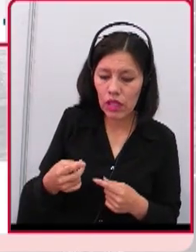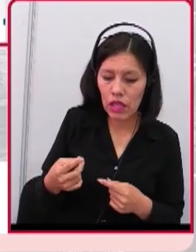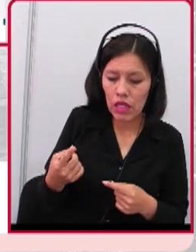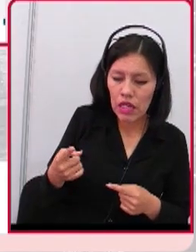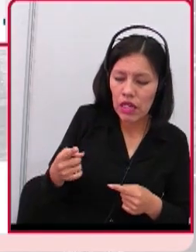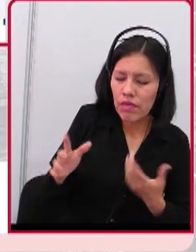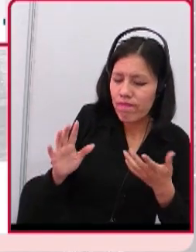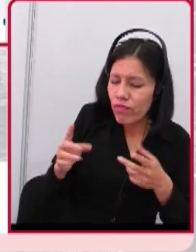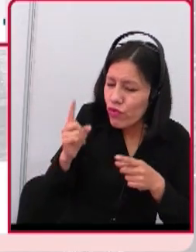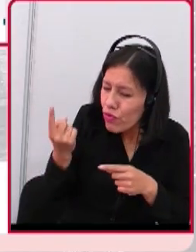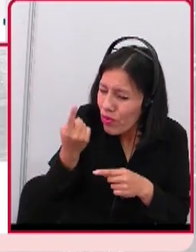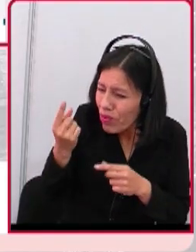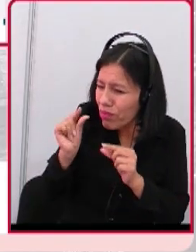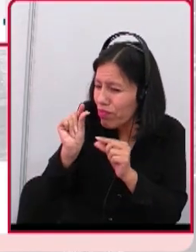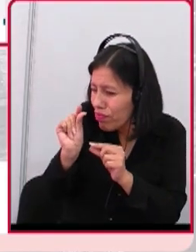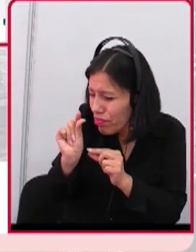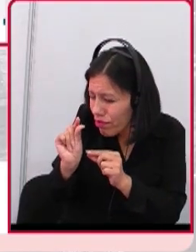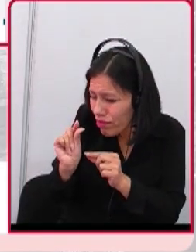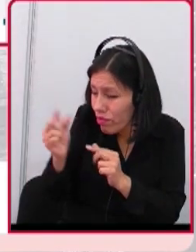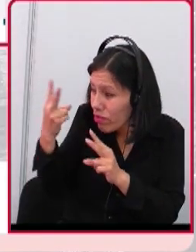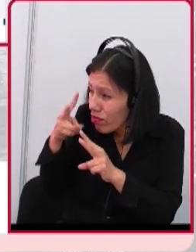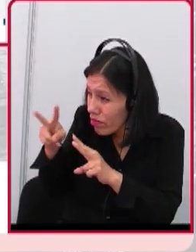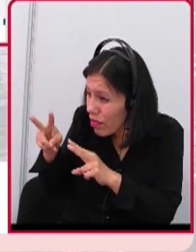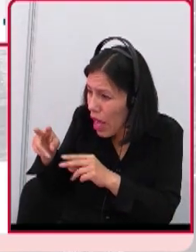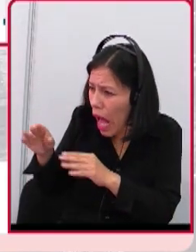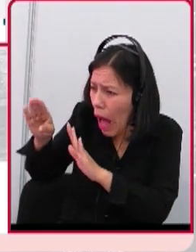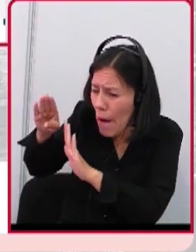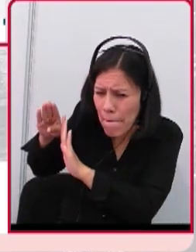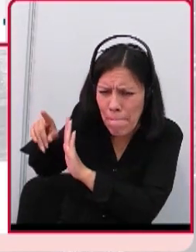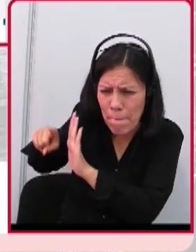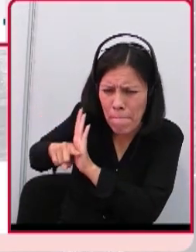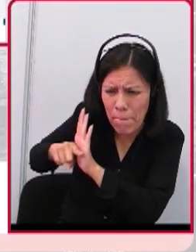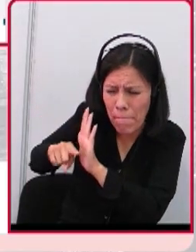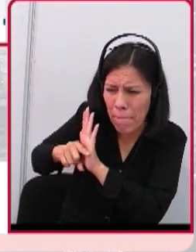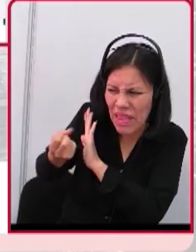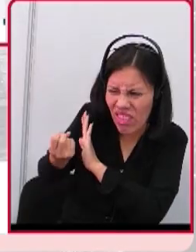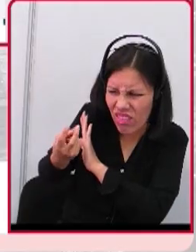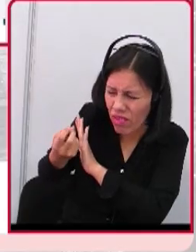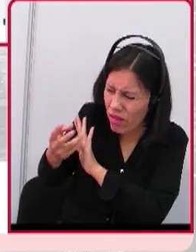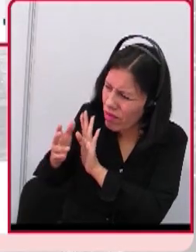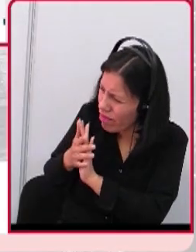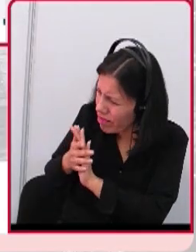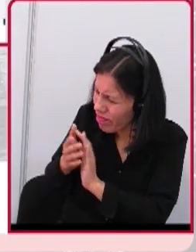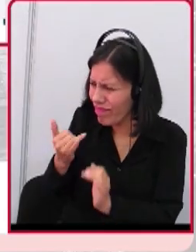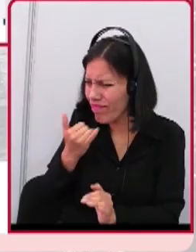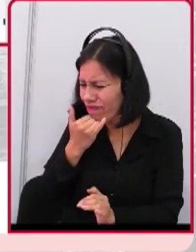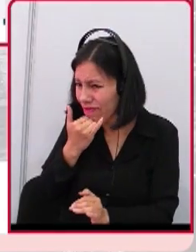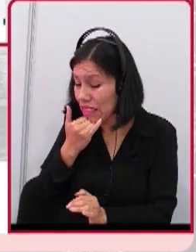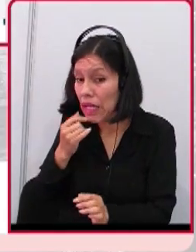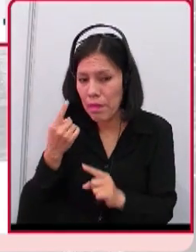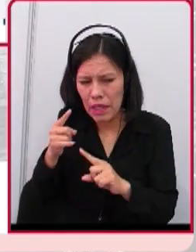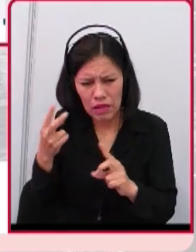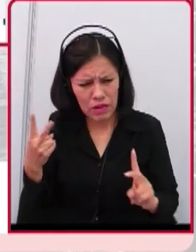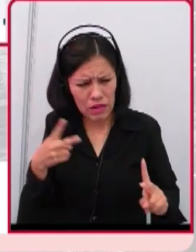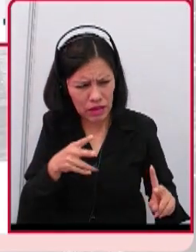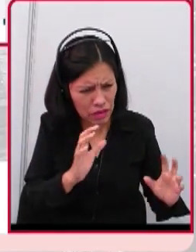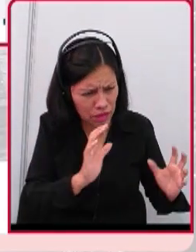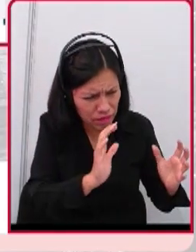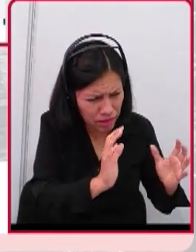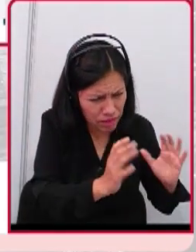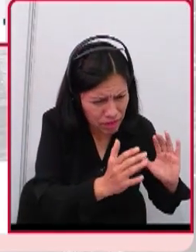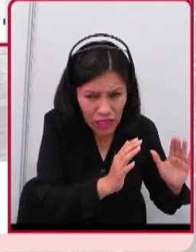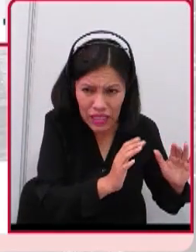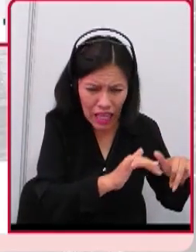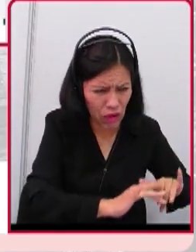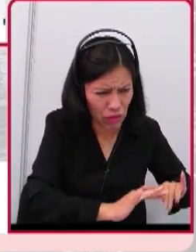menos 12%. Pero cuando revisamos este sólido o esta simulación, nos dimos cuenta que el sólido en sí es un